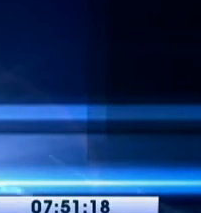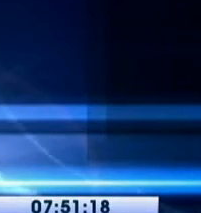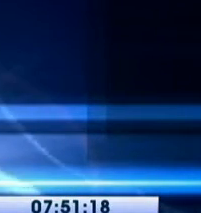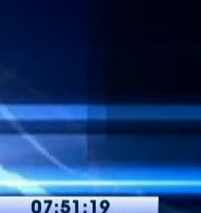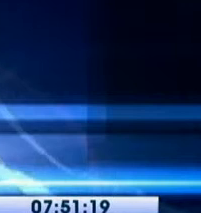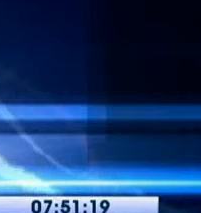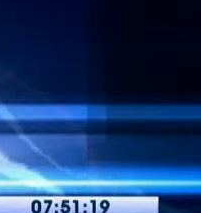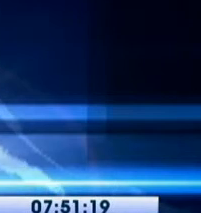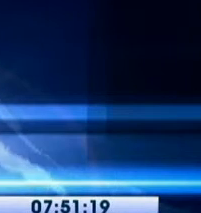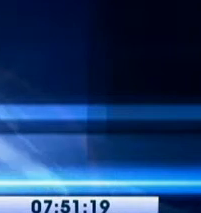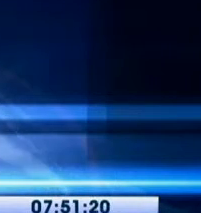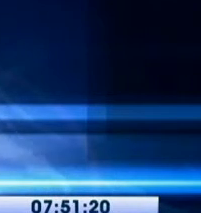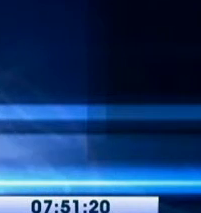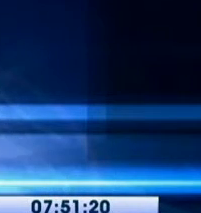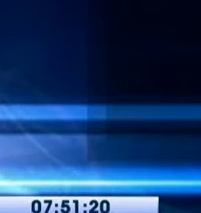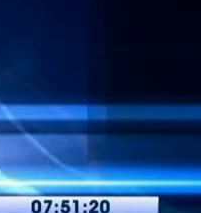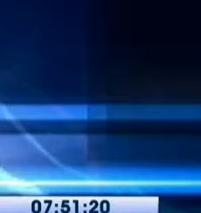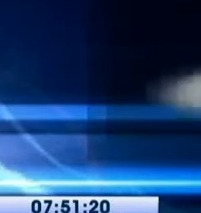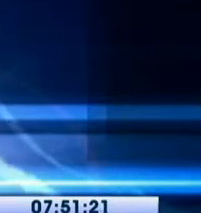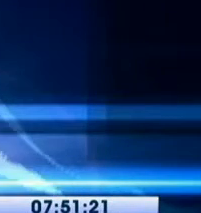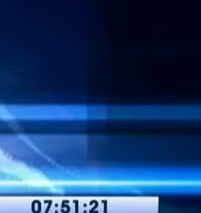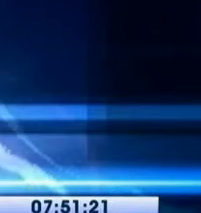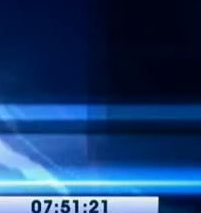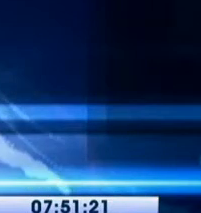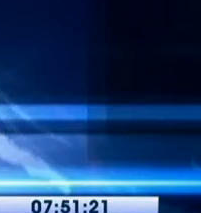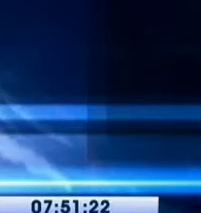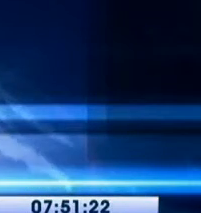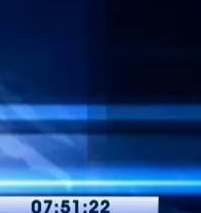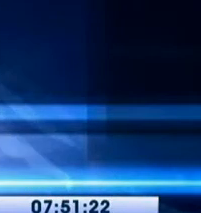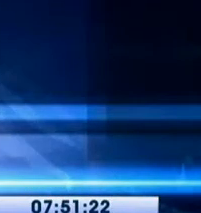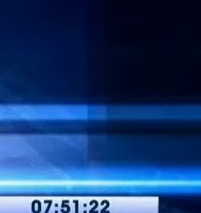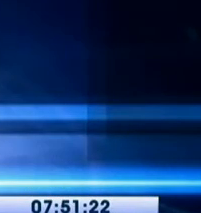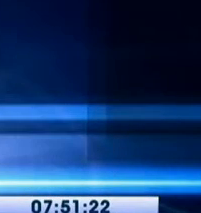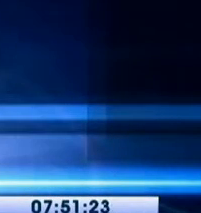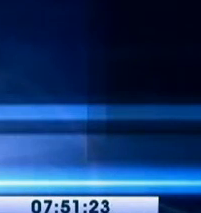099-2611-305 o con Lisbeth Méndez al